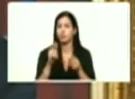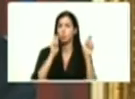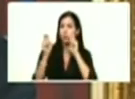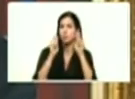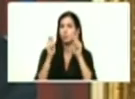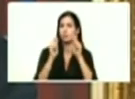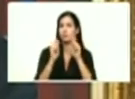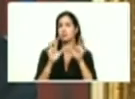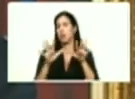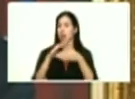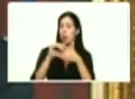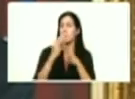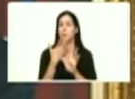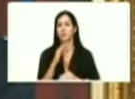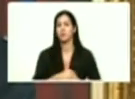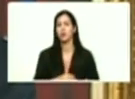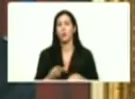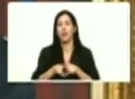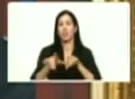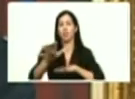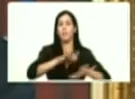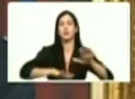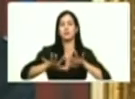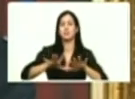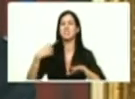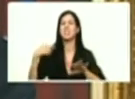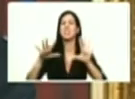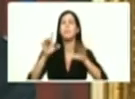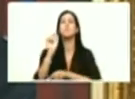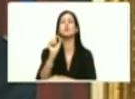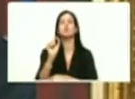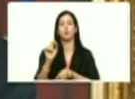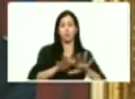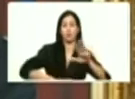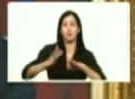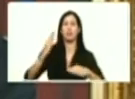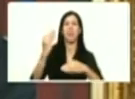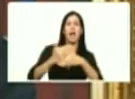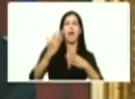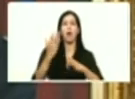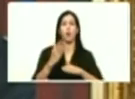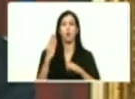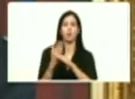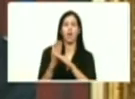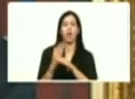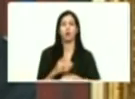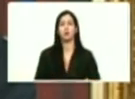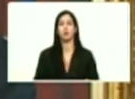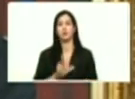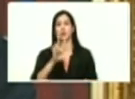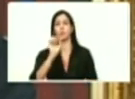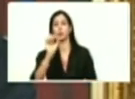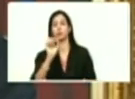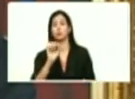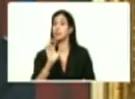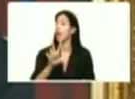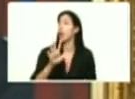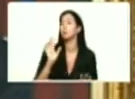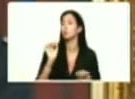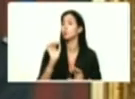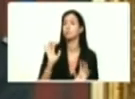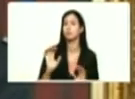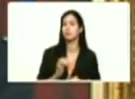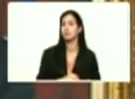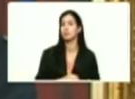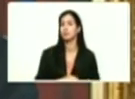y tira una tranca y le salen 3 puntos nada más en la tranca entonces 3 puntos bueno dice Cecilia 3 son 3 y si